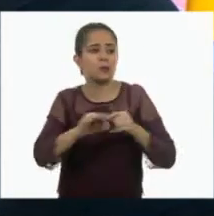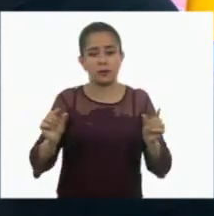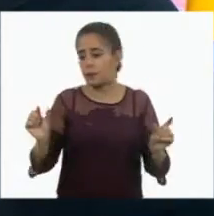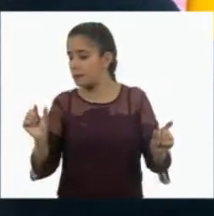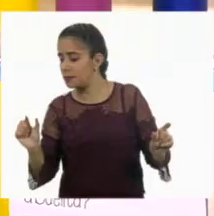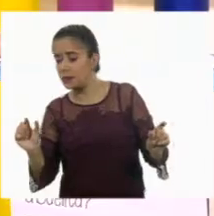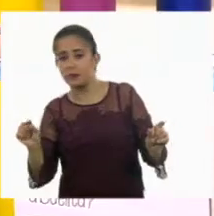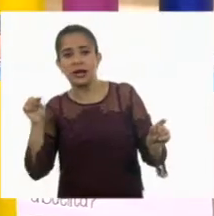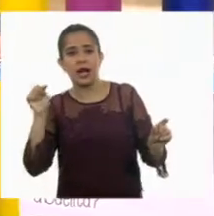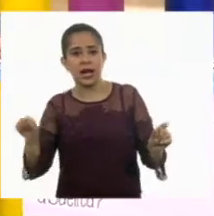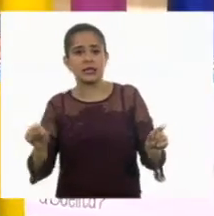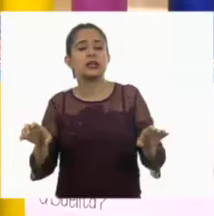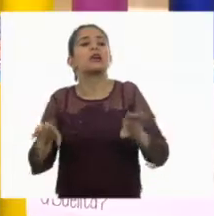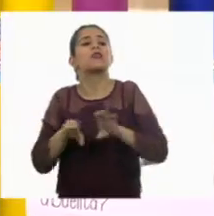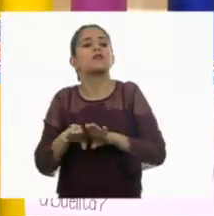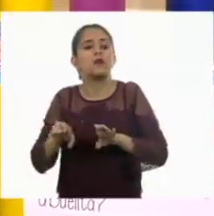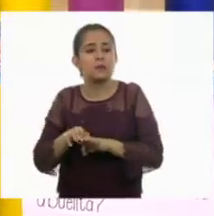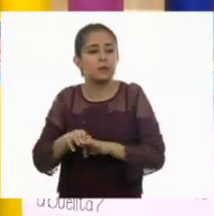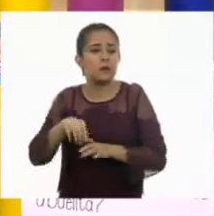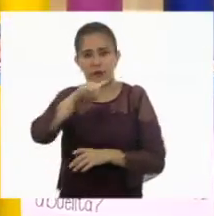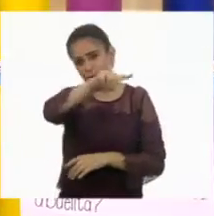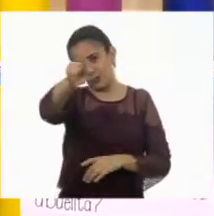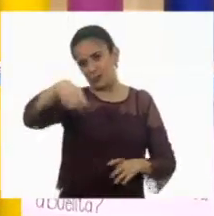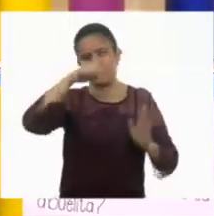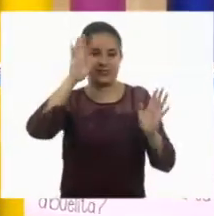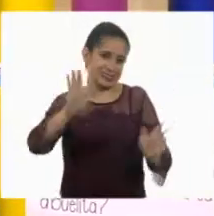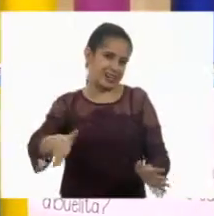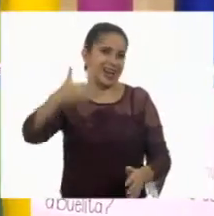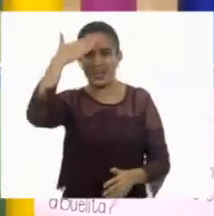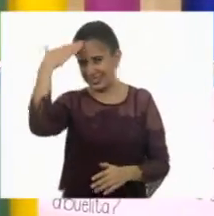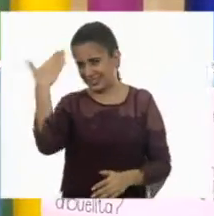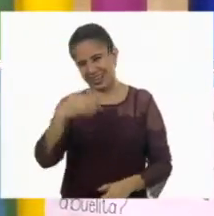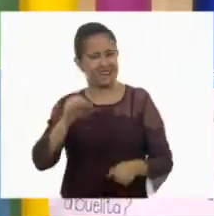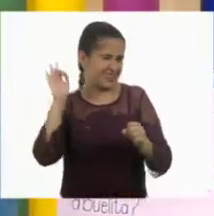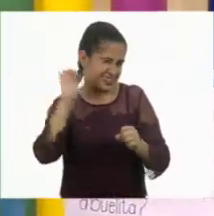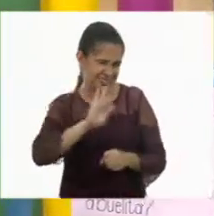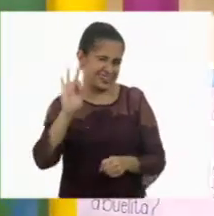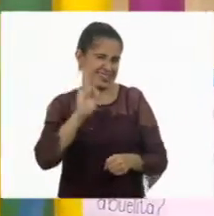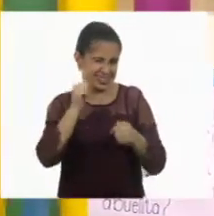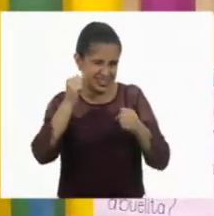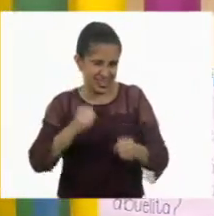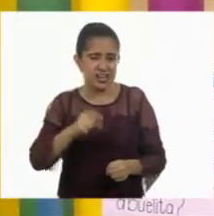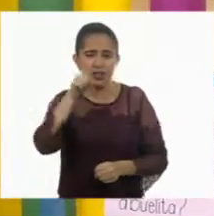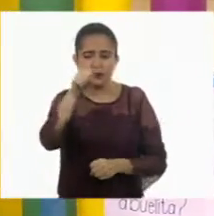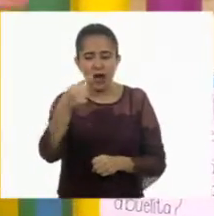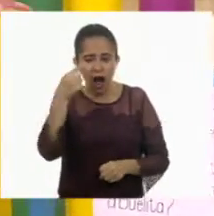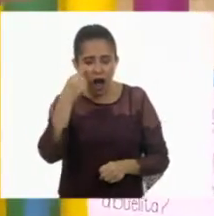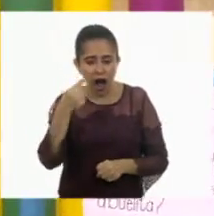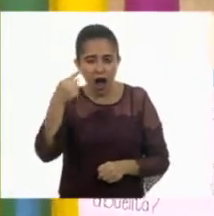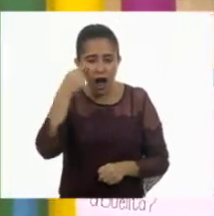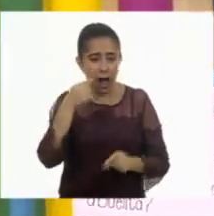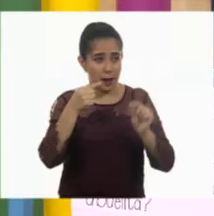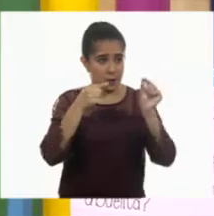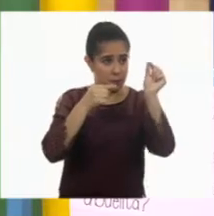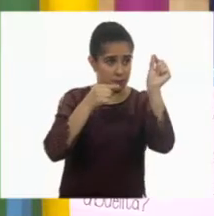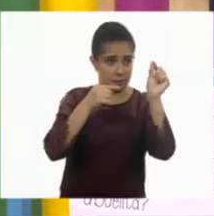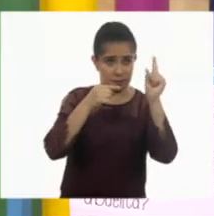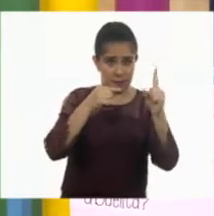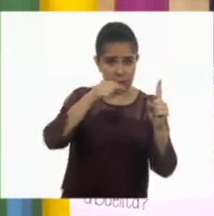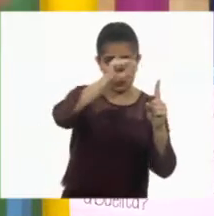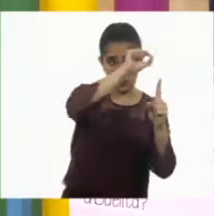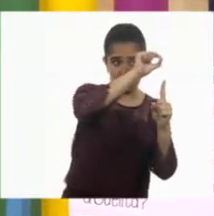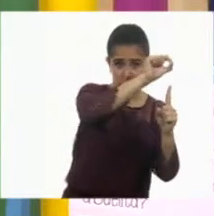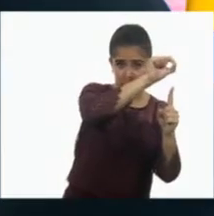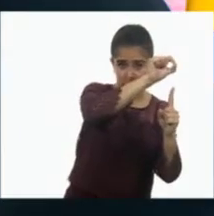expresión? Creo que yo sí sé y estoy seguro que todas las niñas y los niños que nos están viendo también saben cómo es porque lo ven muy seguido. Así que podemos decir que